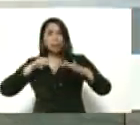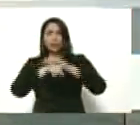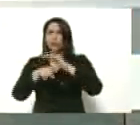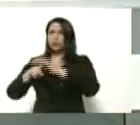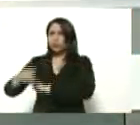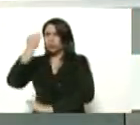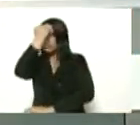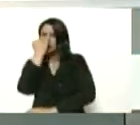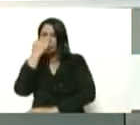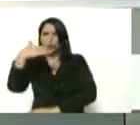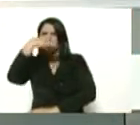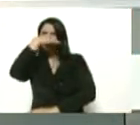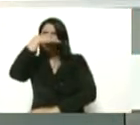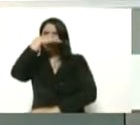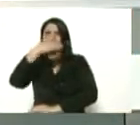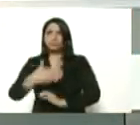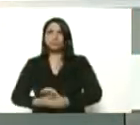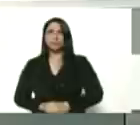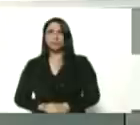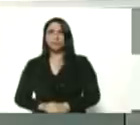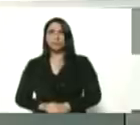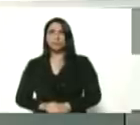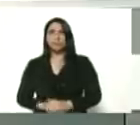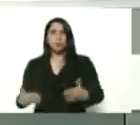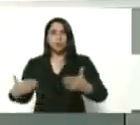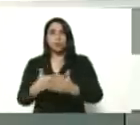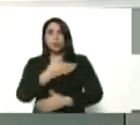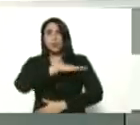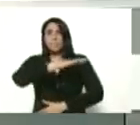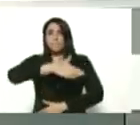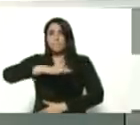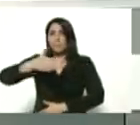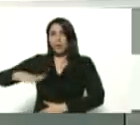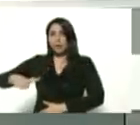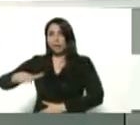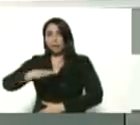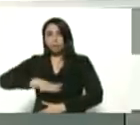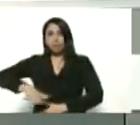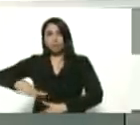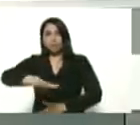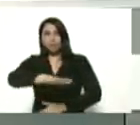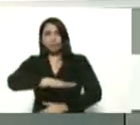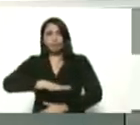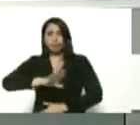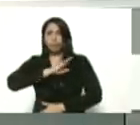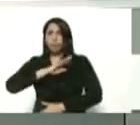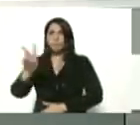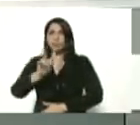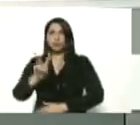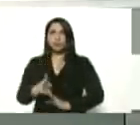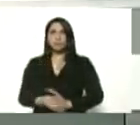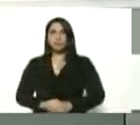terrorista sobre mares y territorio de Venezuela.